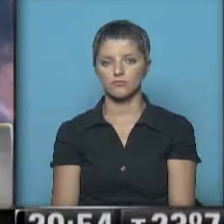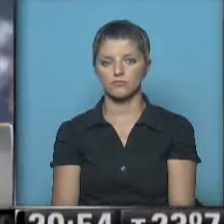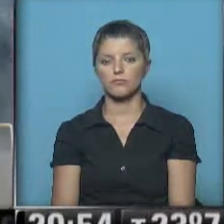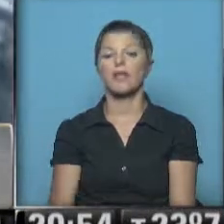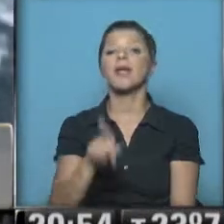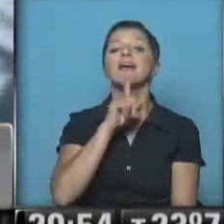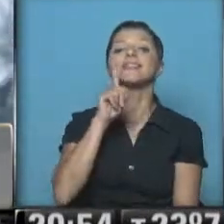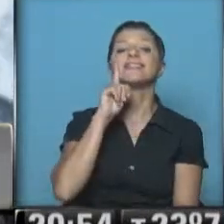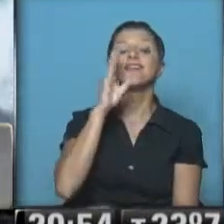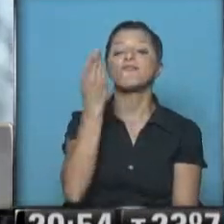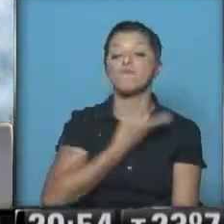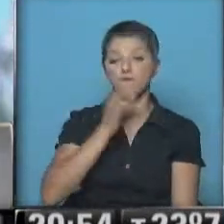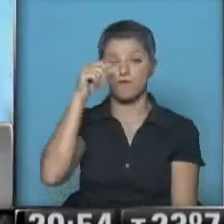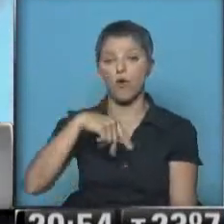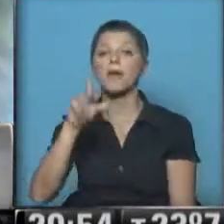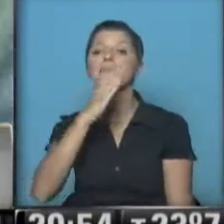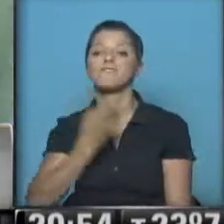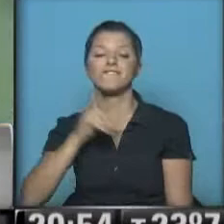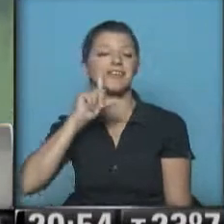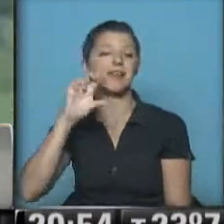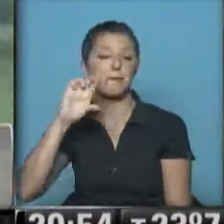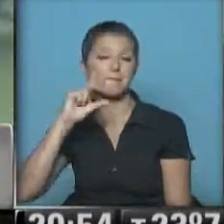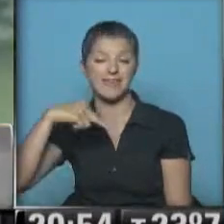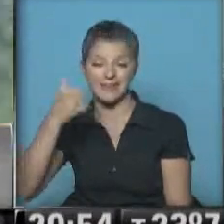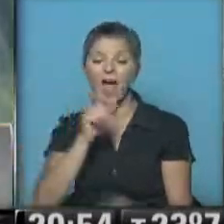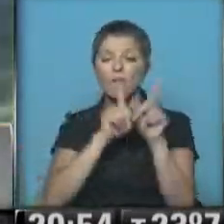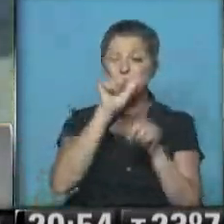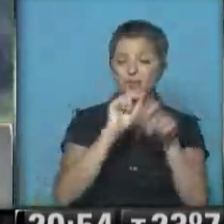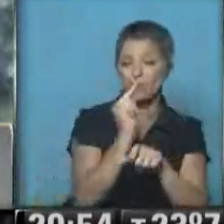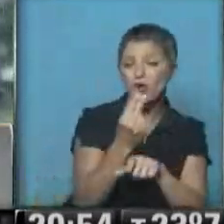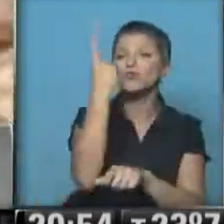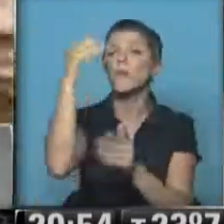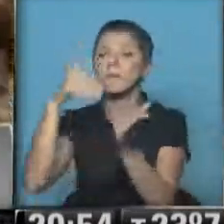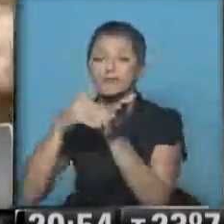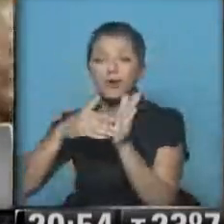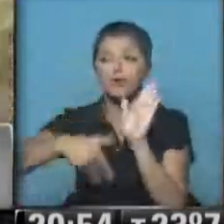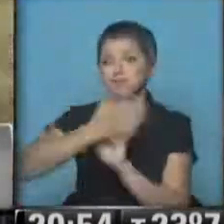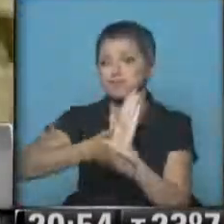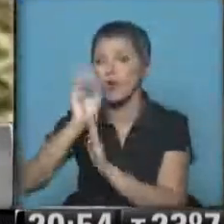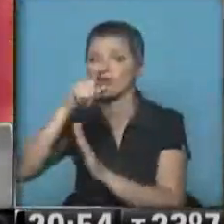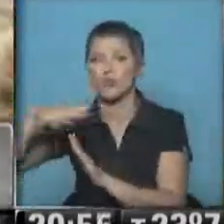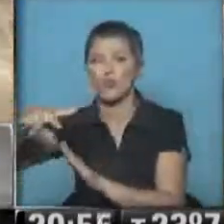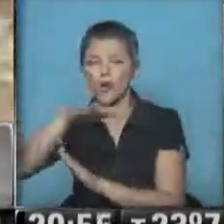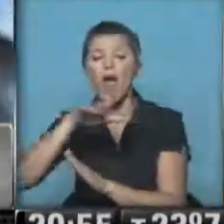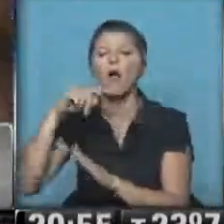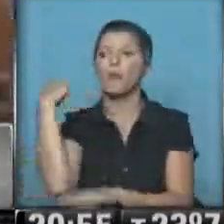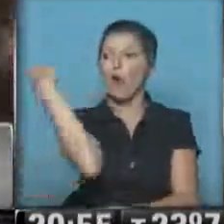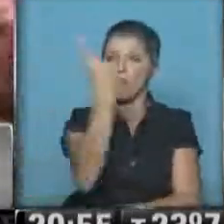Tifón en Filipinas. Al menos 21 personas murieron y más de 1 millón se vieron forzadas a abandonar sus hogares en Filipinas por el paso del